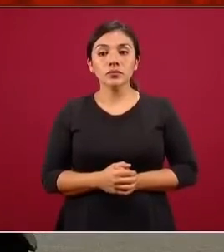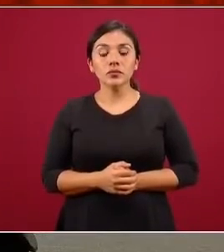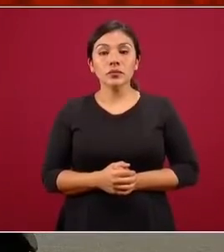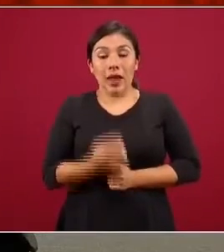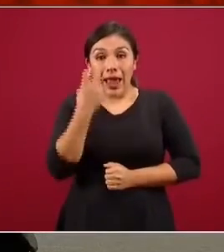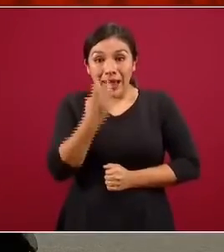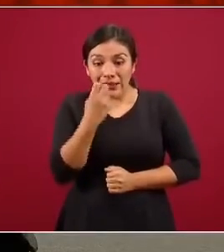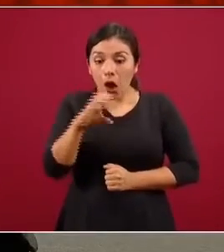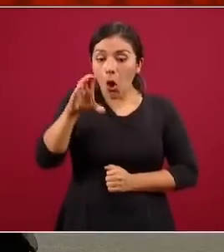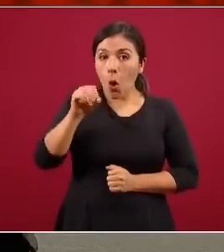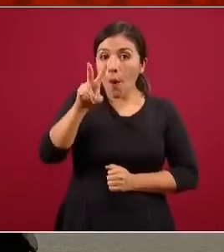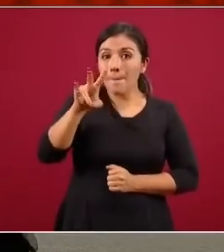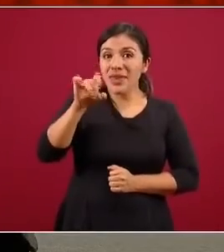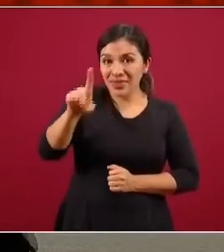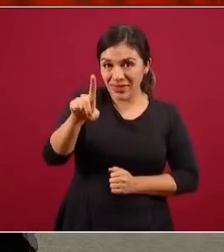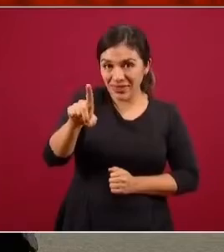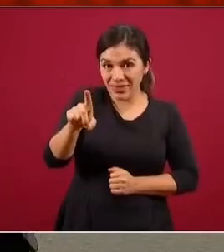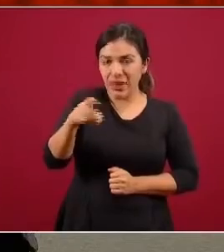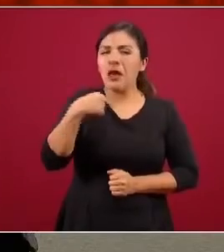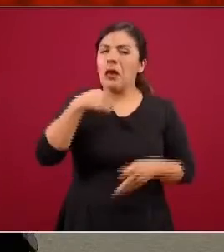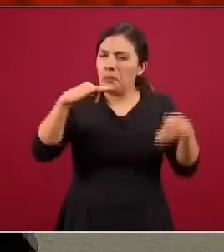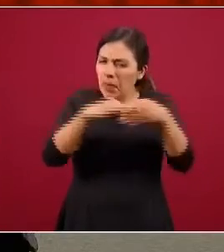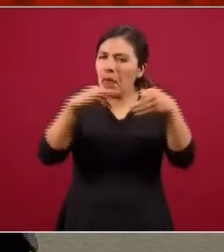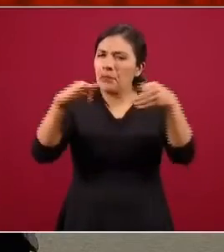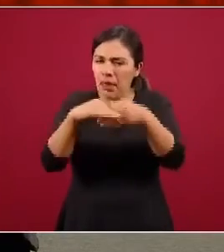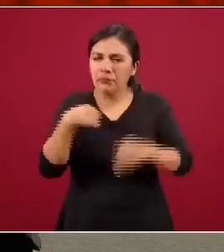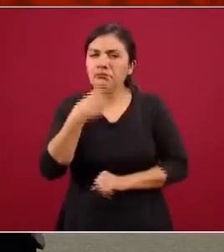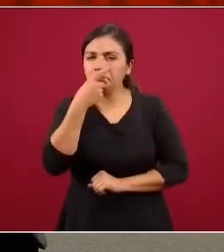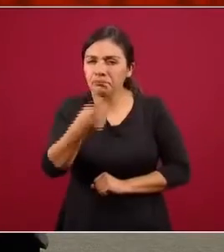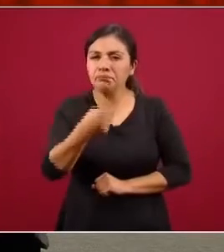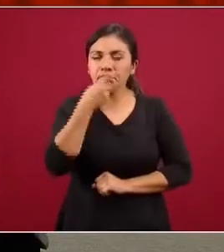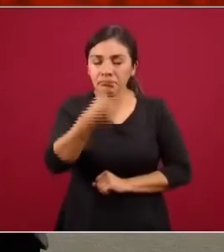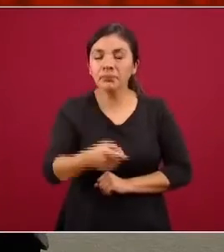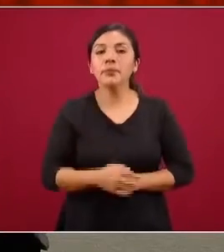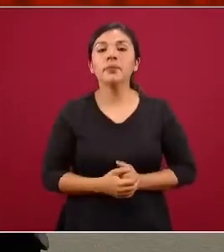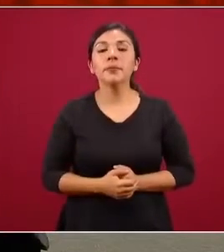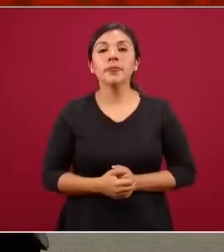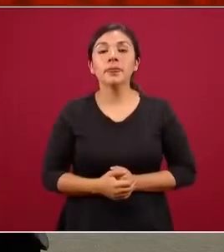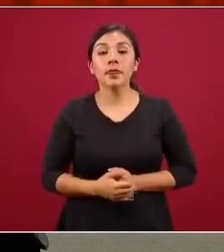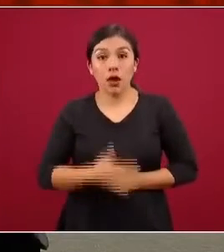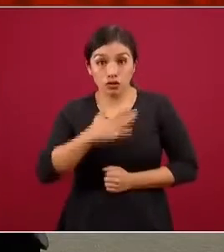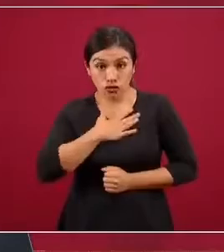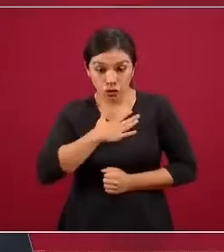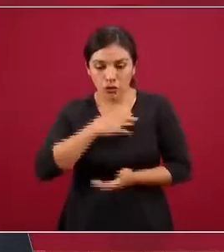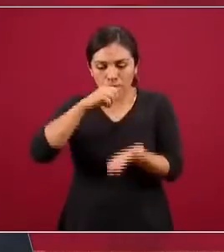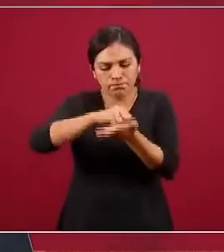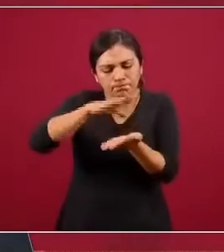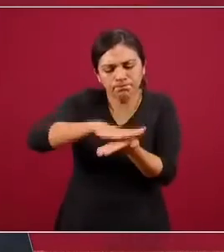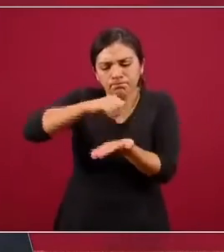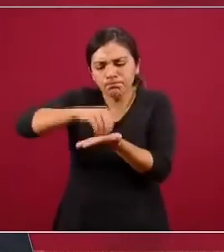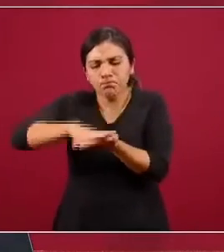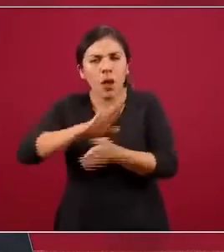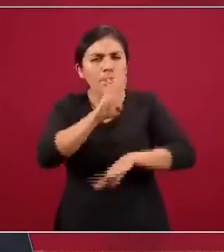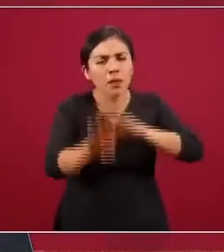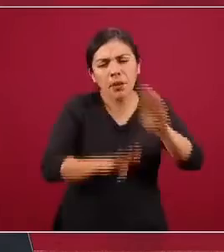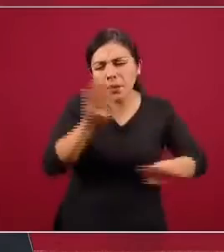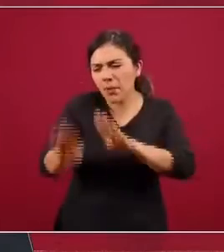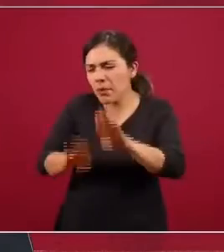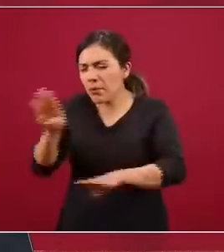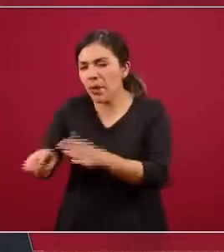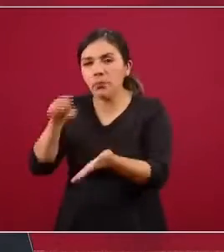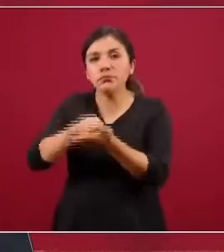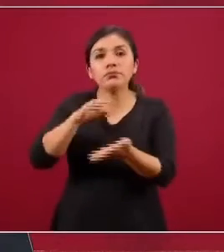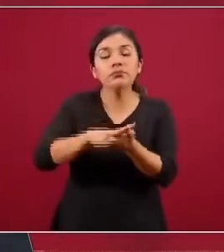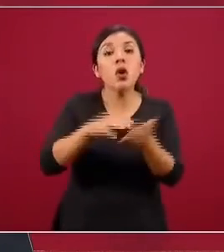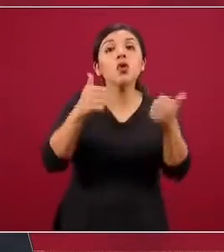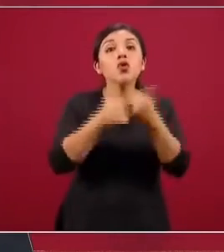En el caso de COVID, esto lo hemos comentado en varias ocasiones, nosotros registramos los eventos fatales a partir